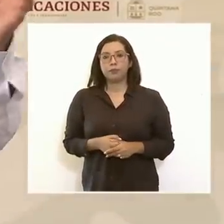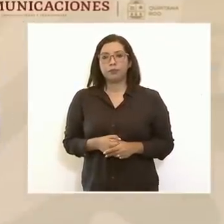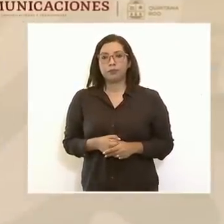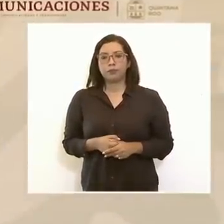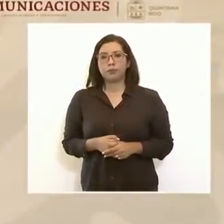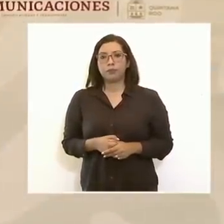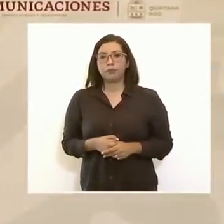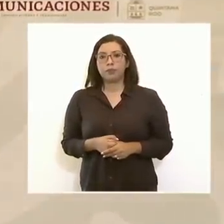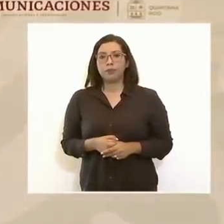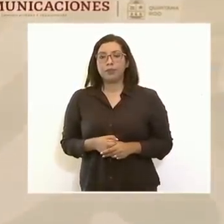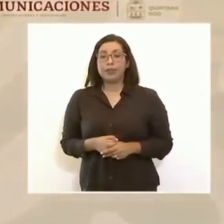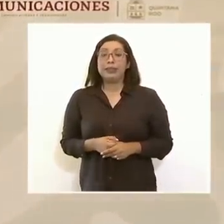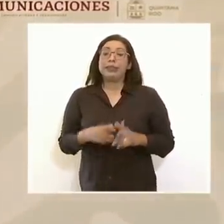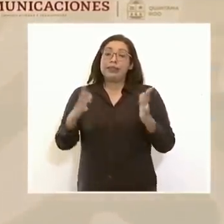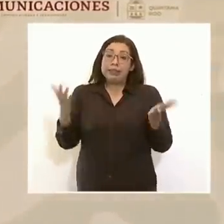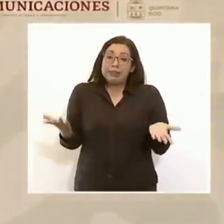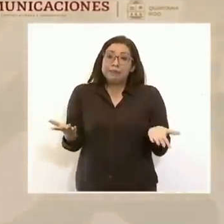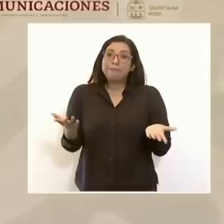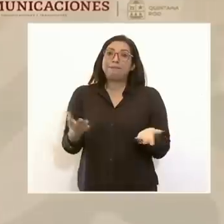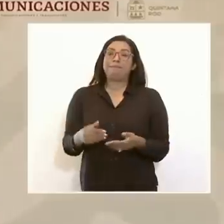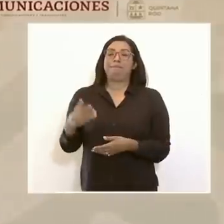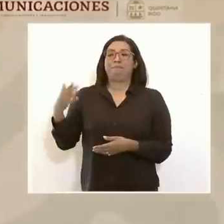se nos presentan estos proyectos,